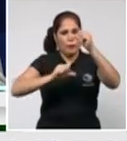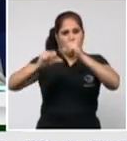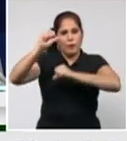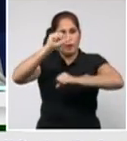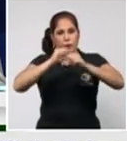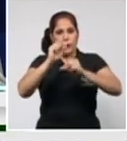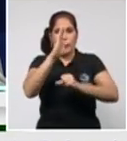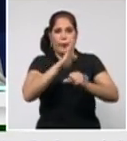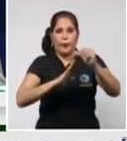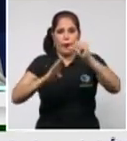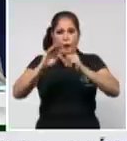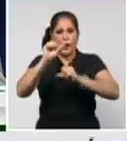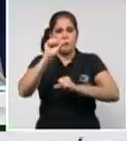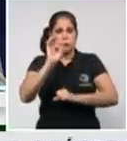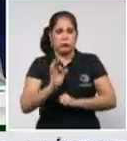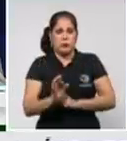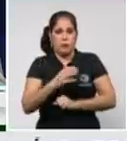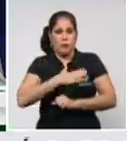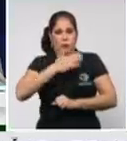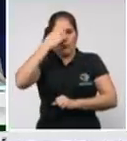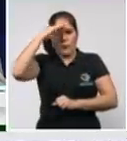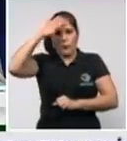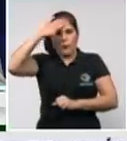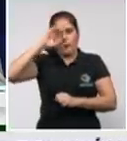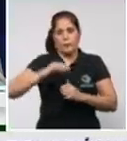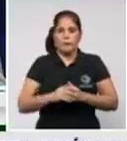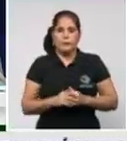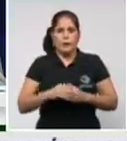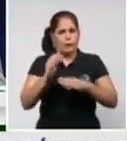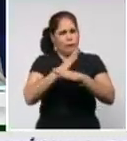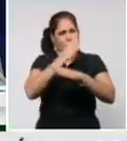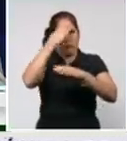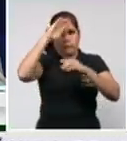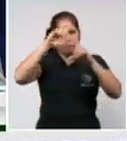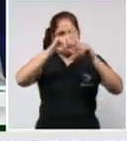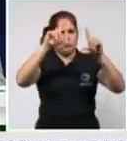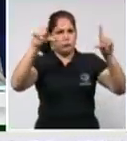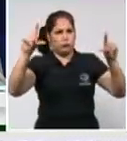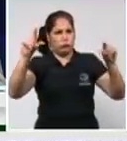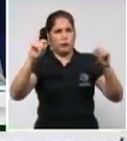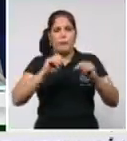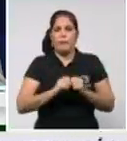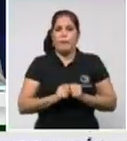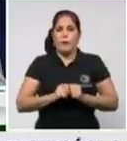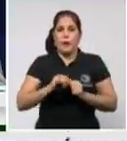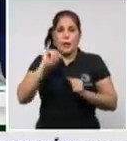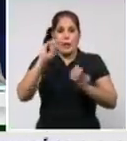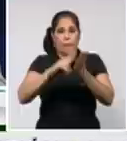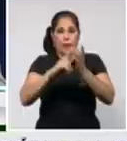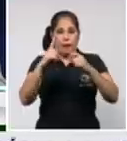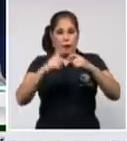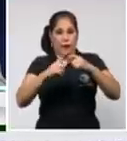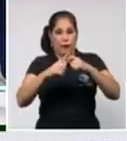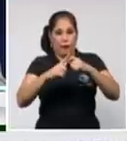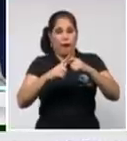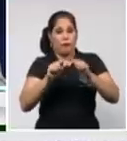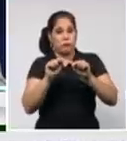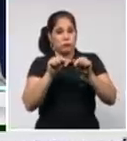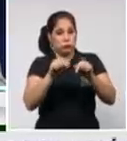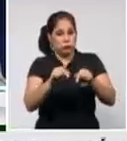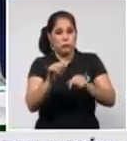biología molecular de nuestro país. Los del Instituto de Medicina Tropical Pedro Curí,